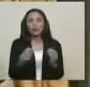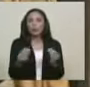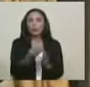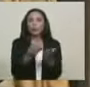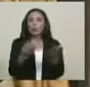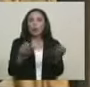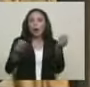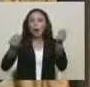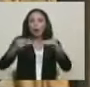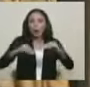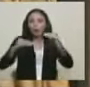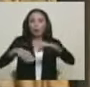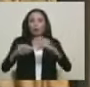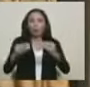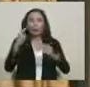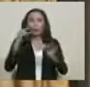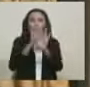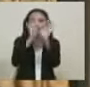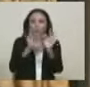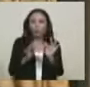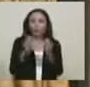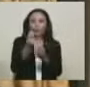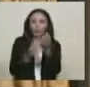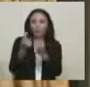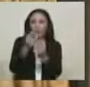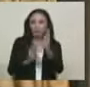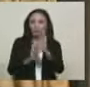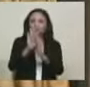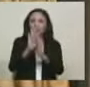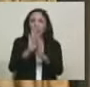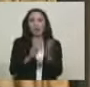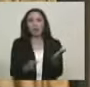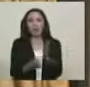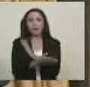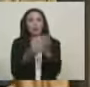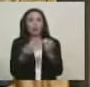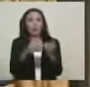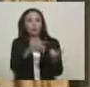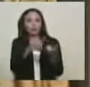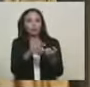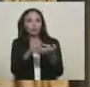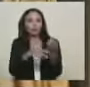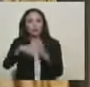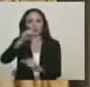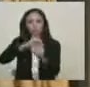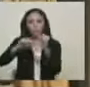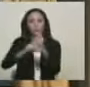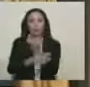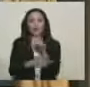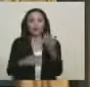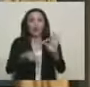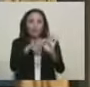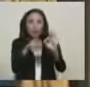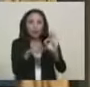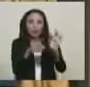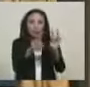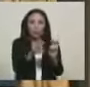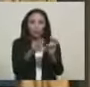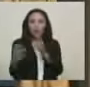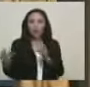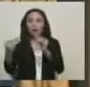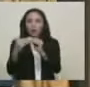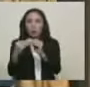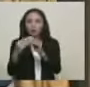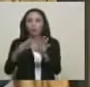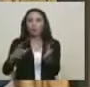carácter de recuperación de la capacidad adquisitiva del bolívar soberano anclado al